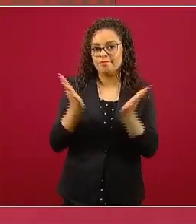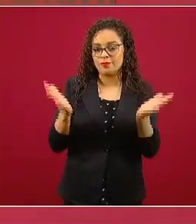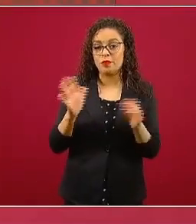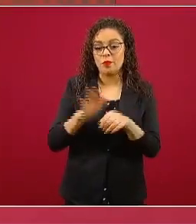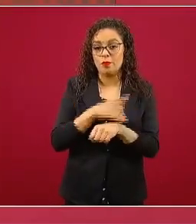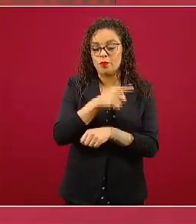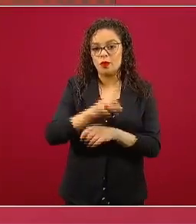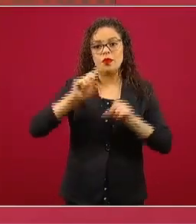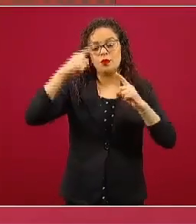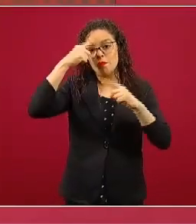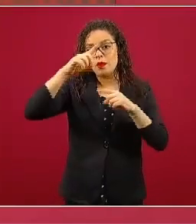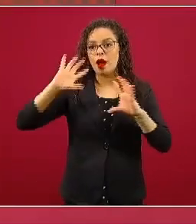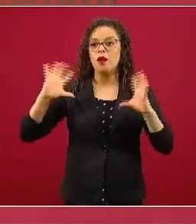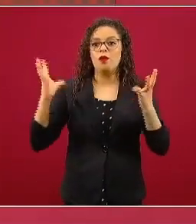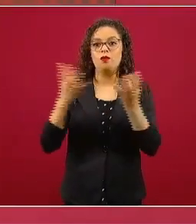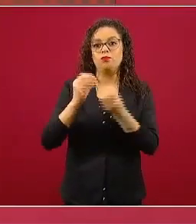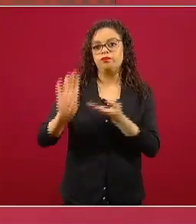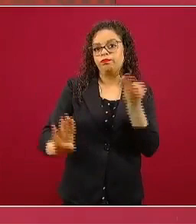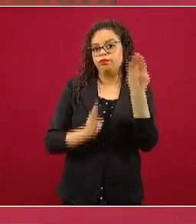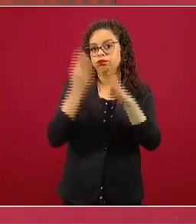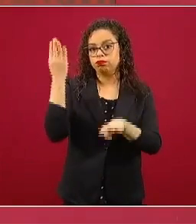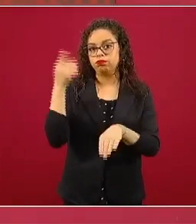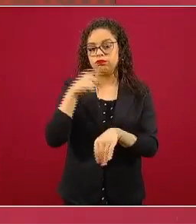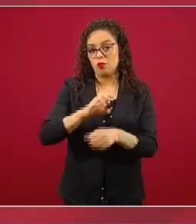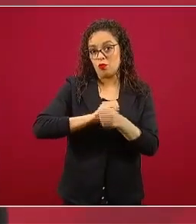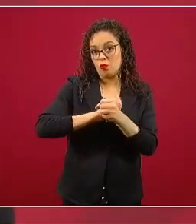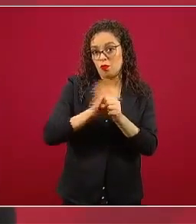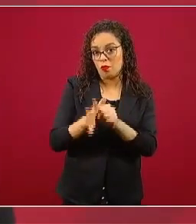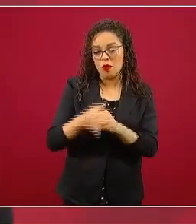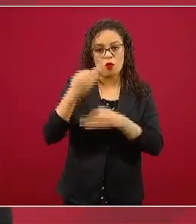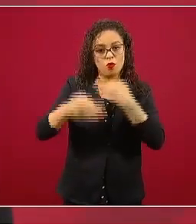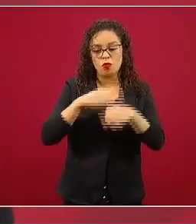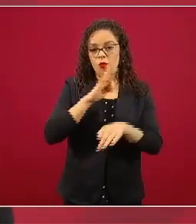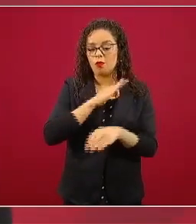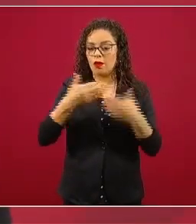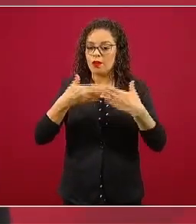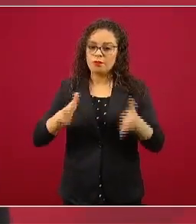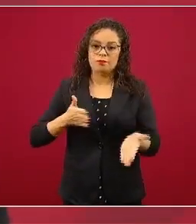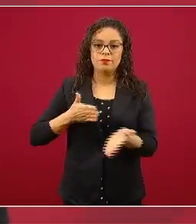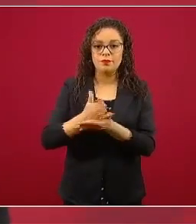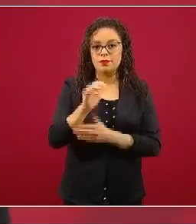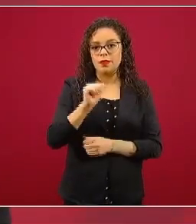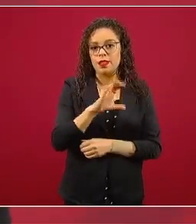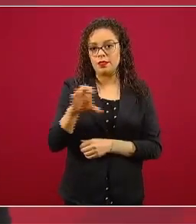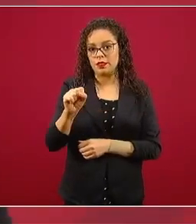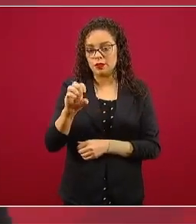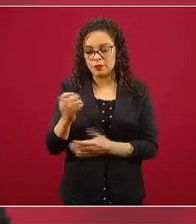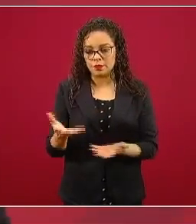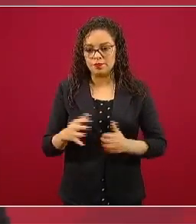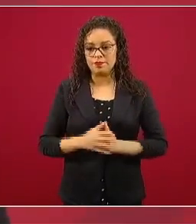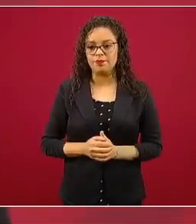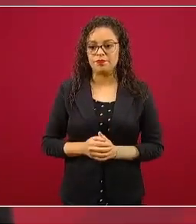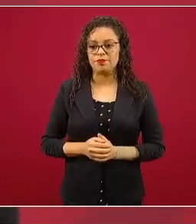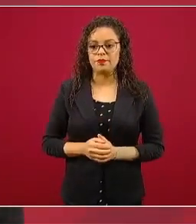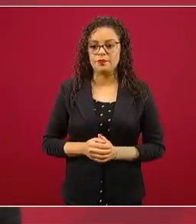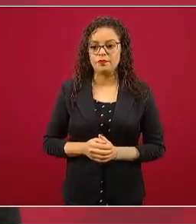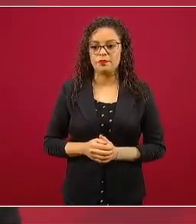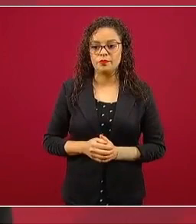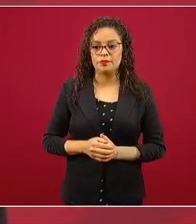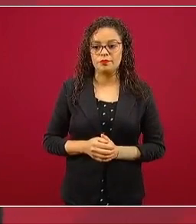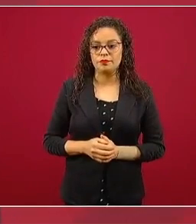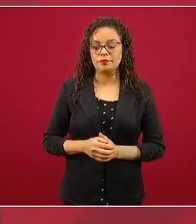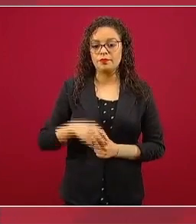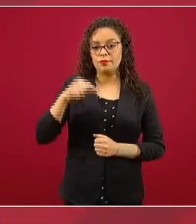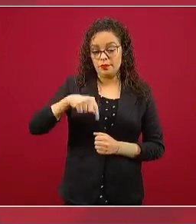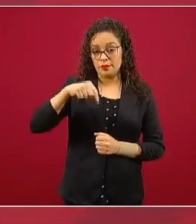global al coronavirus con acceso universal. De América Latina se invitó a México, ¿por qué razón? Uno, porque presentamos